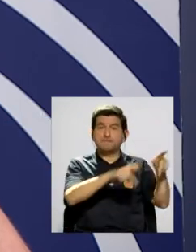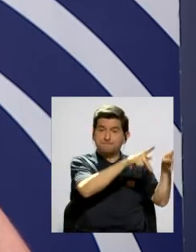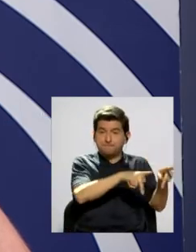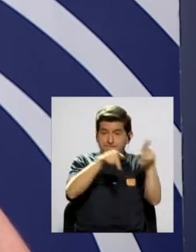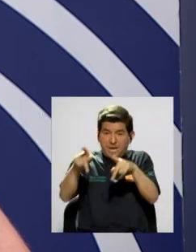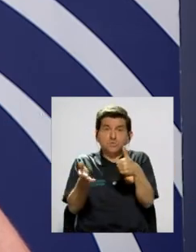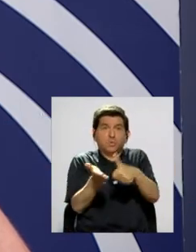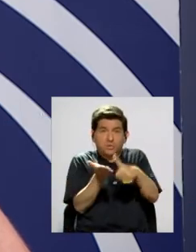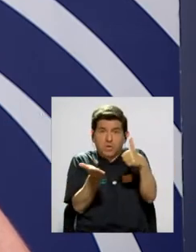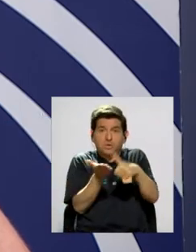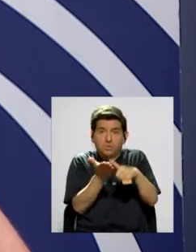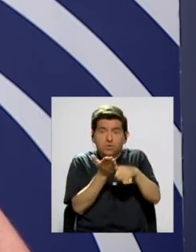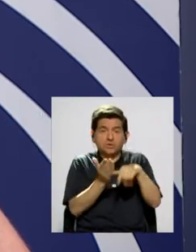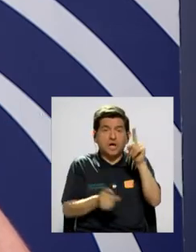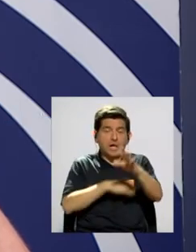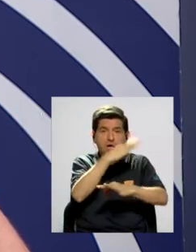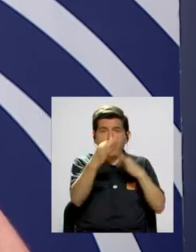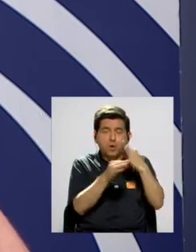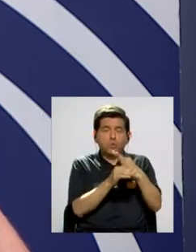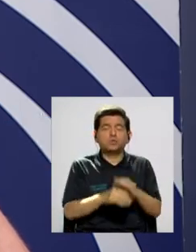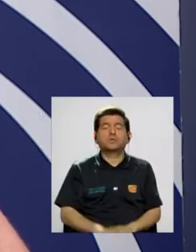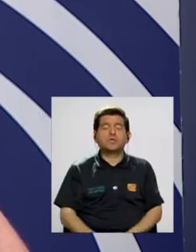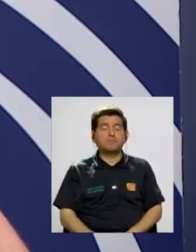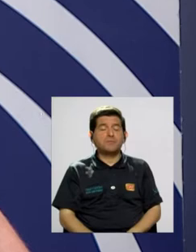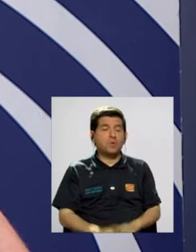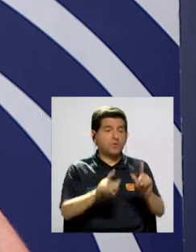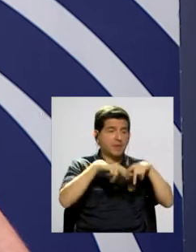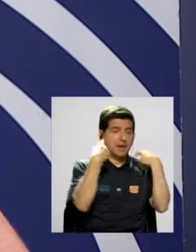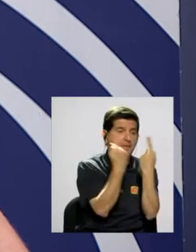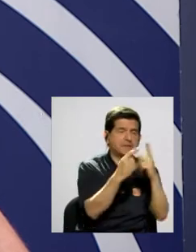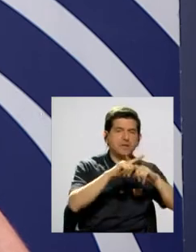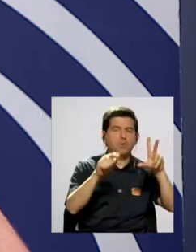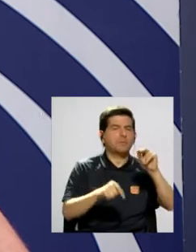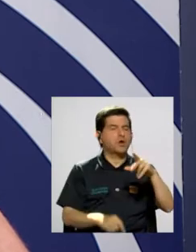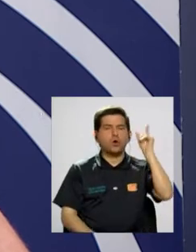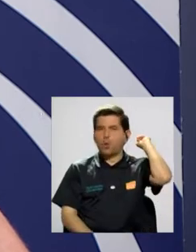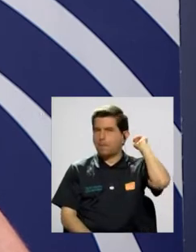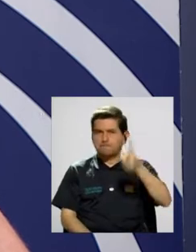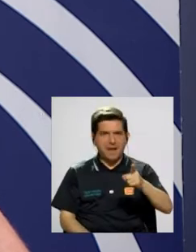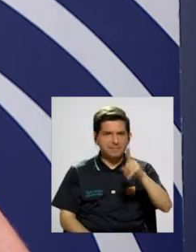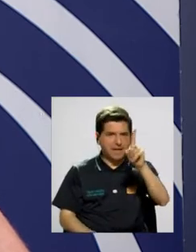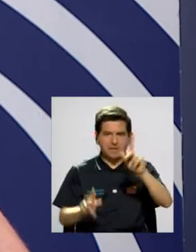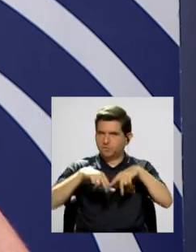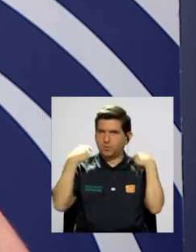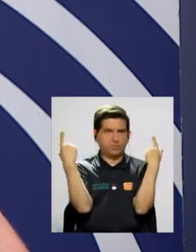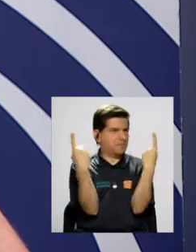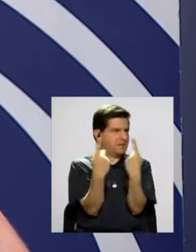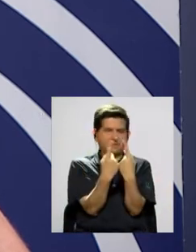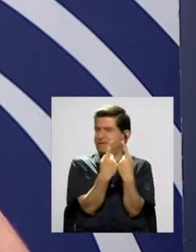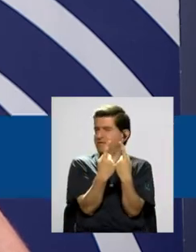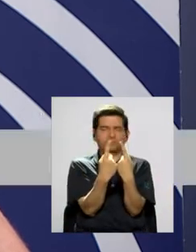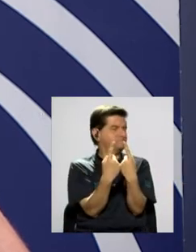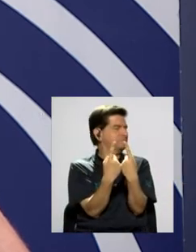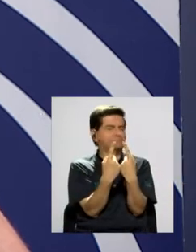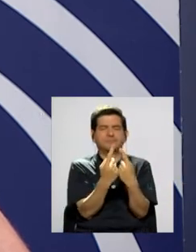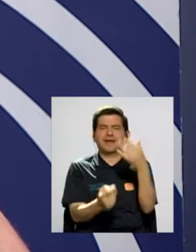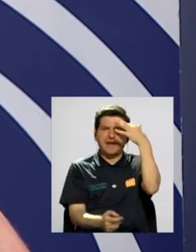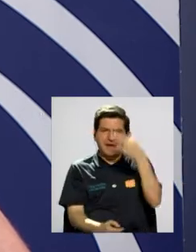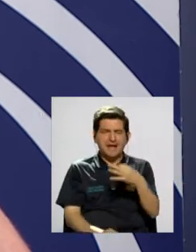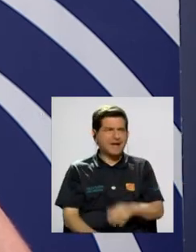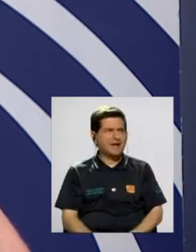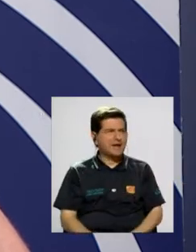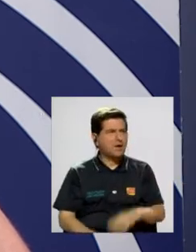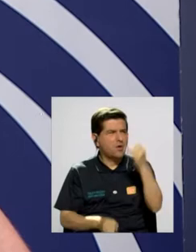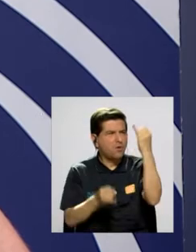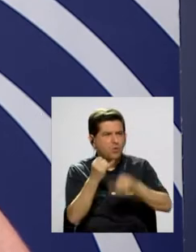personas votaron por una determinada bandera política, pero no porque se le dio el mandato a un determinado partido político. Creo que el mensaje